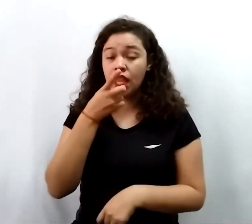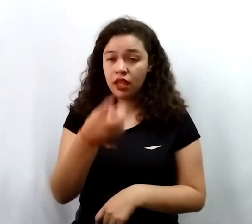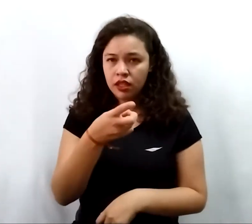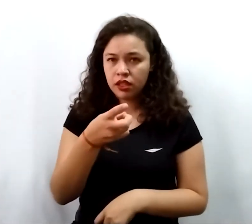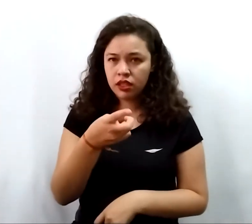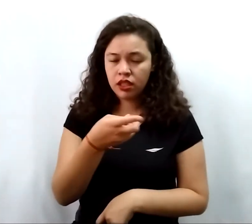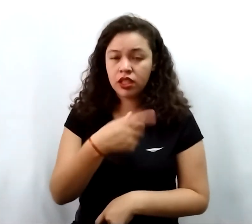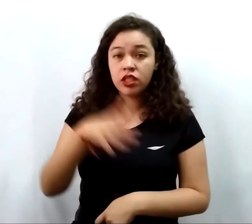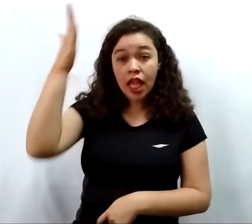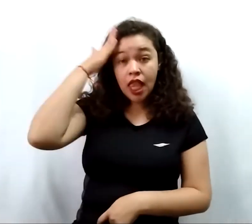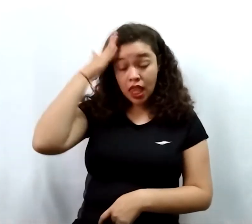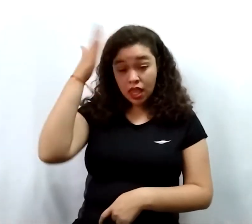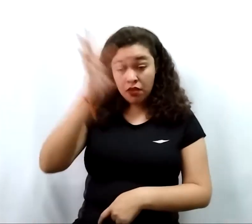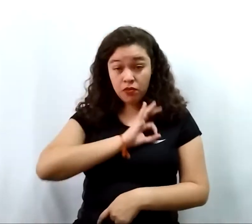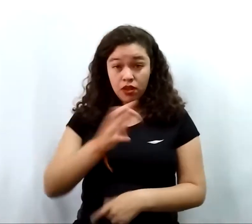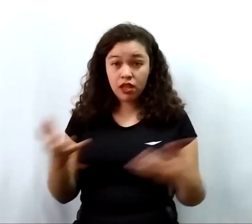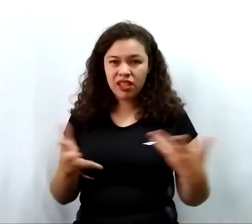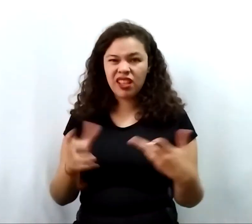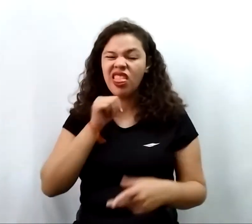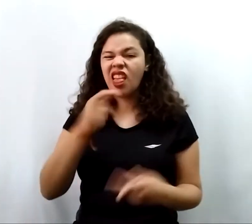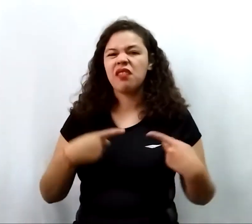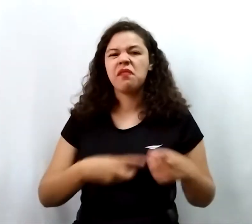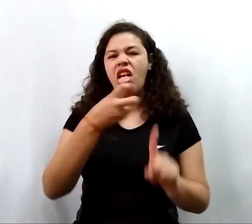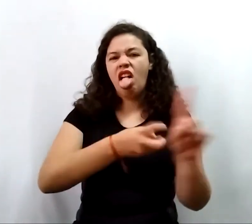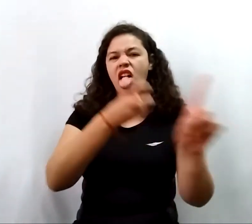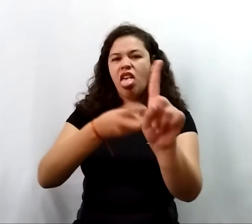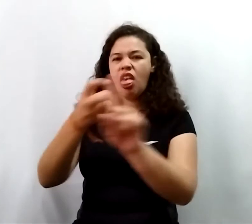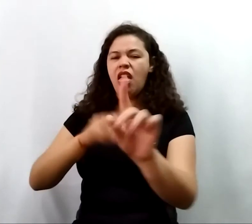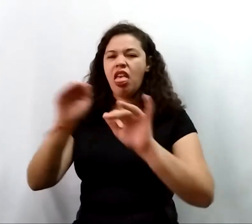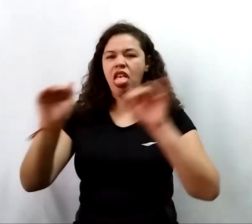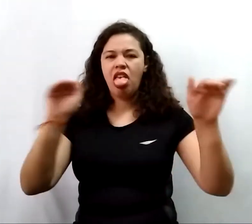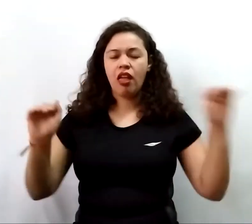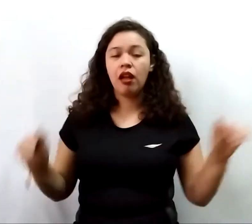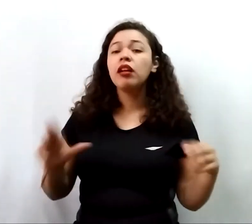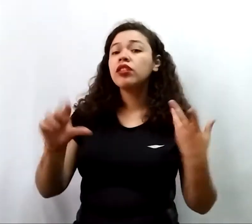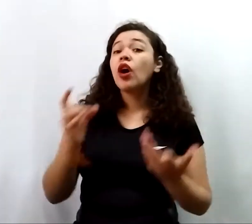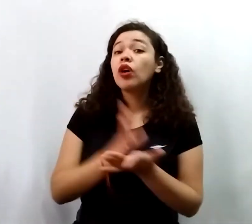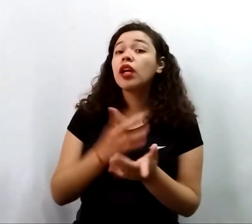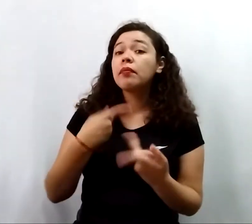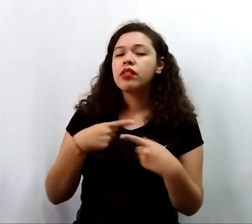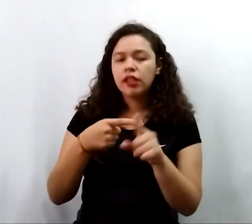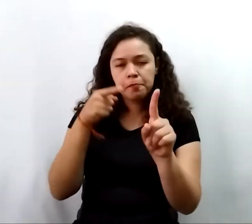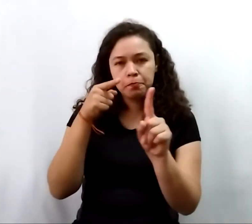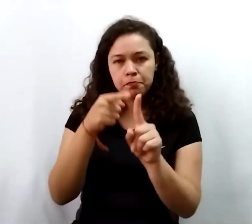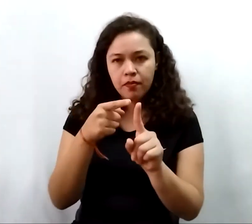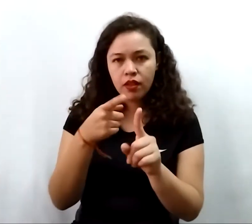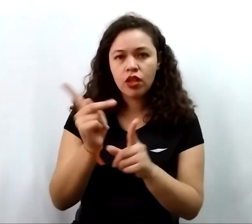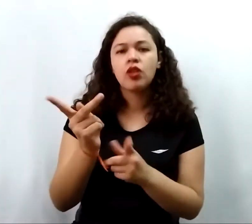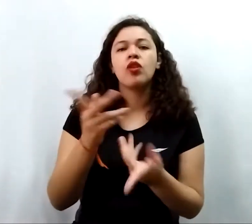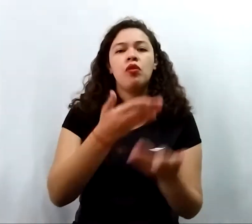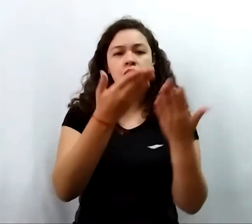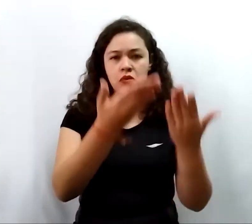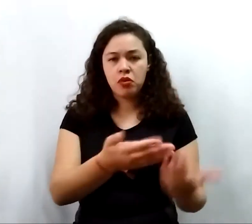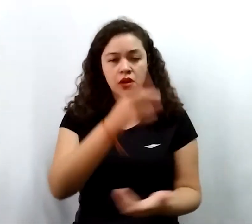ser un líder y no estar fastidiando a la gente constantemente, sino en los momentos precisos, darle su lugar a las